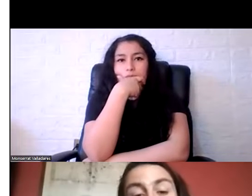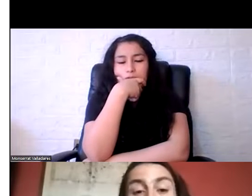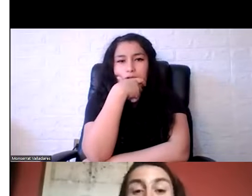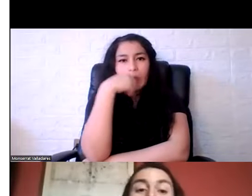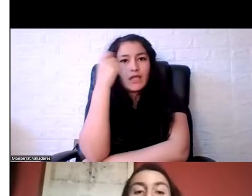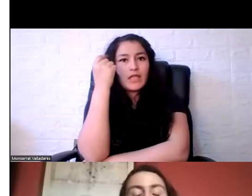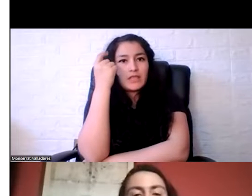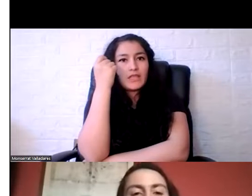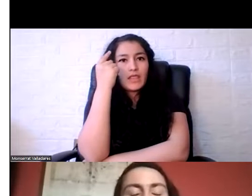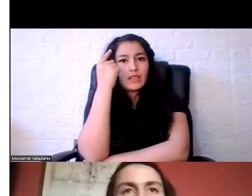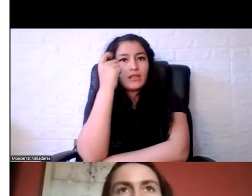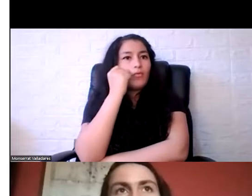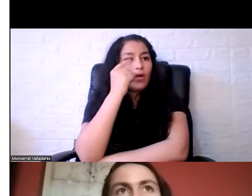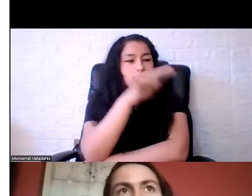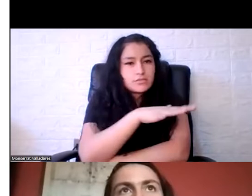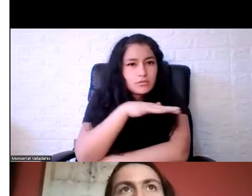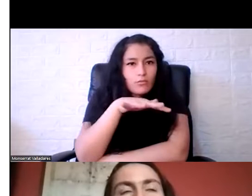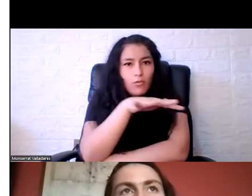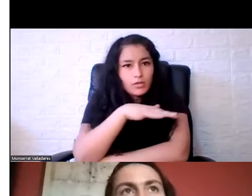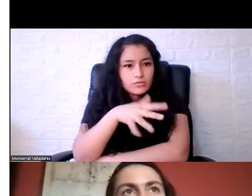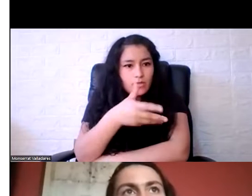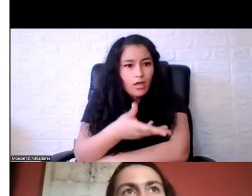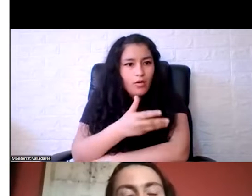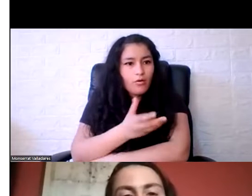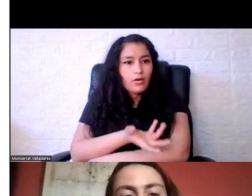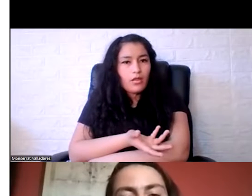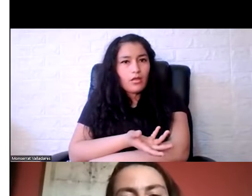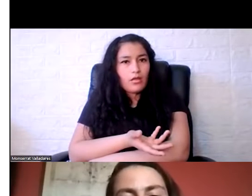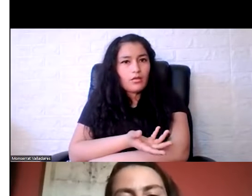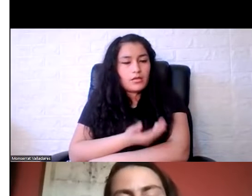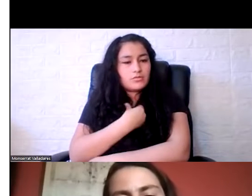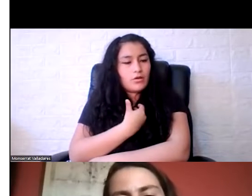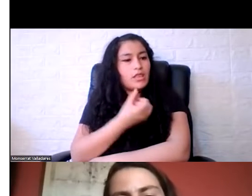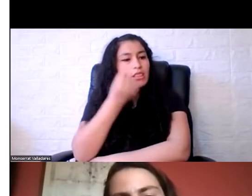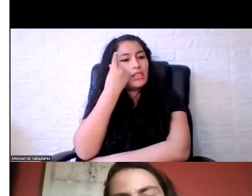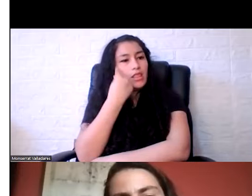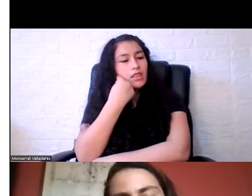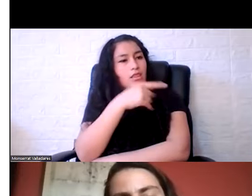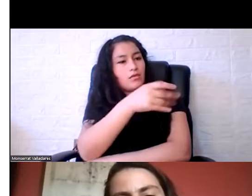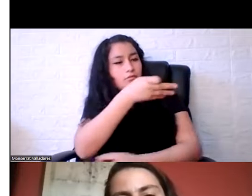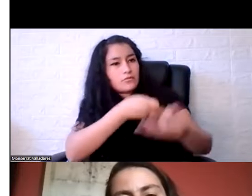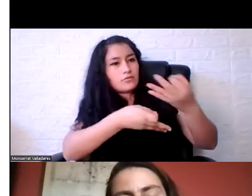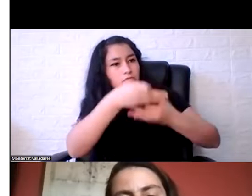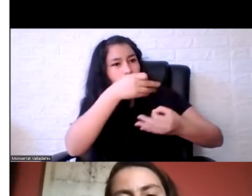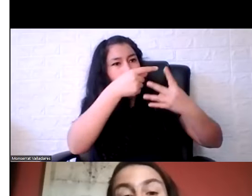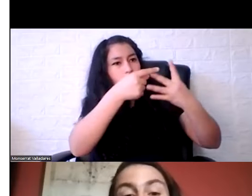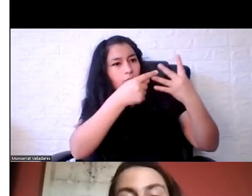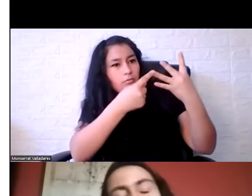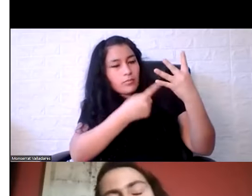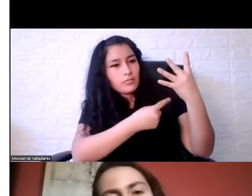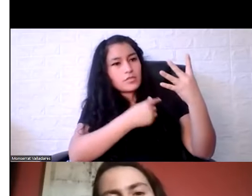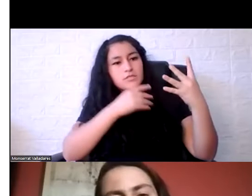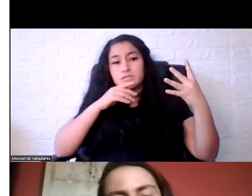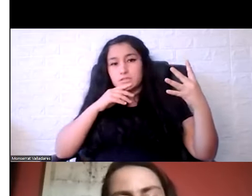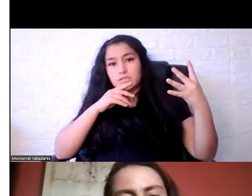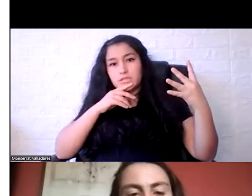en el contexto urbano, ¿no es cierto? Y me enfrenté a los desafíos que me ponía esta activista, ¿no es cierto?, territorial,